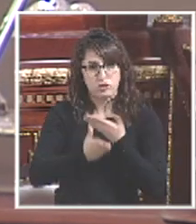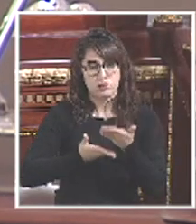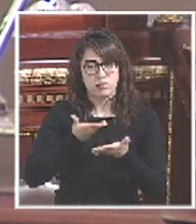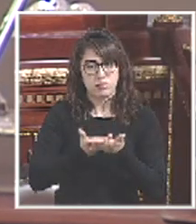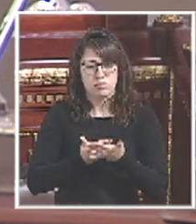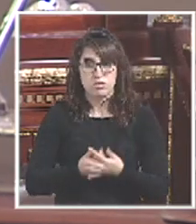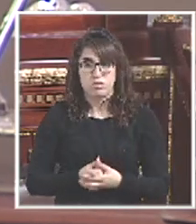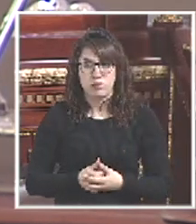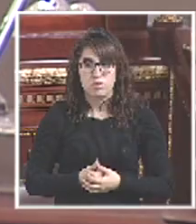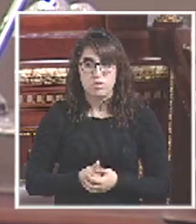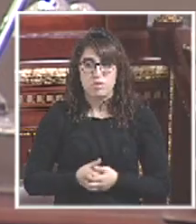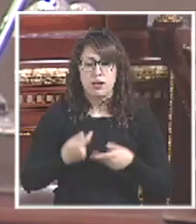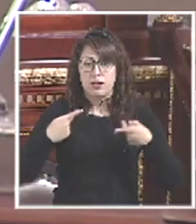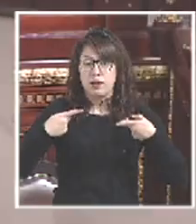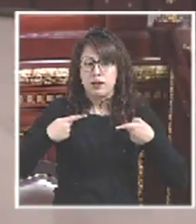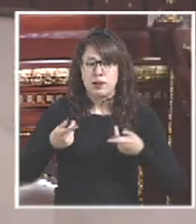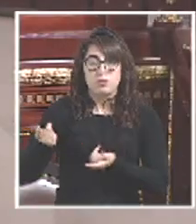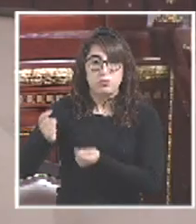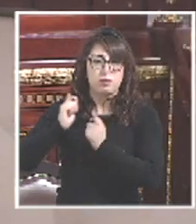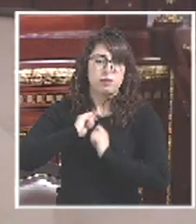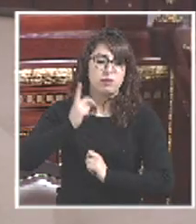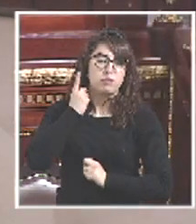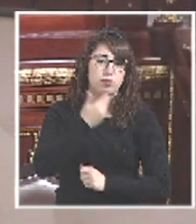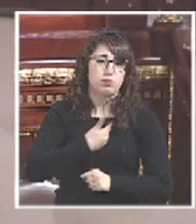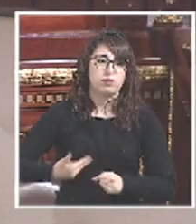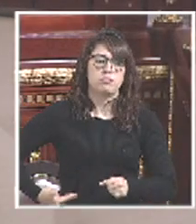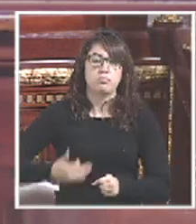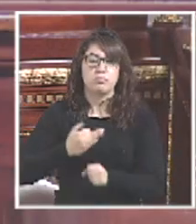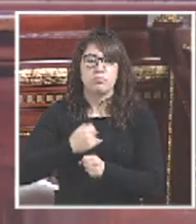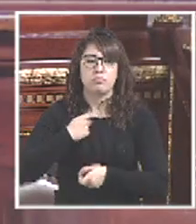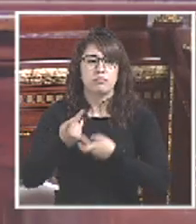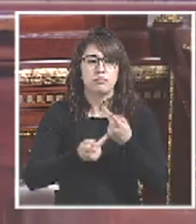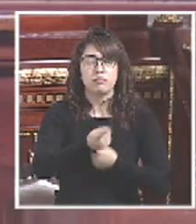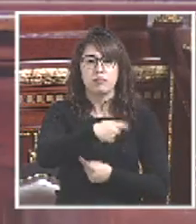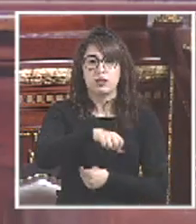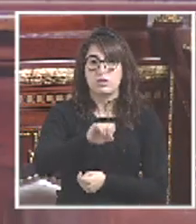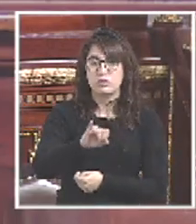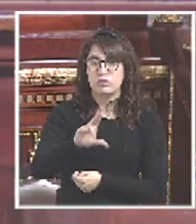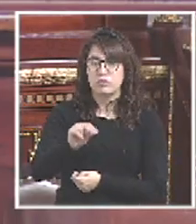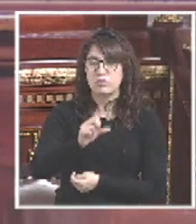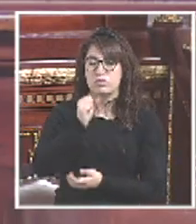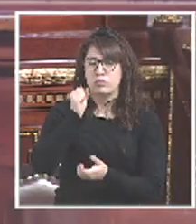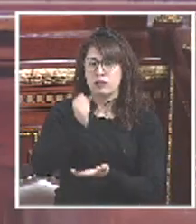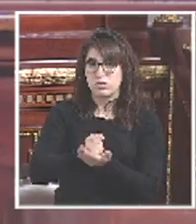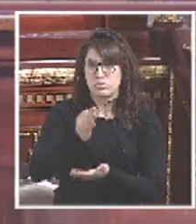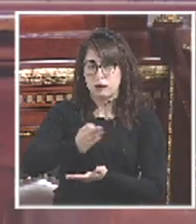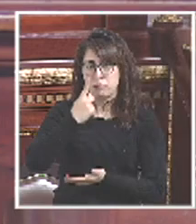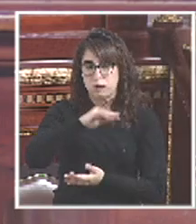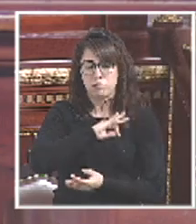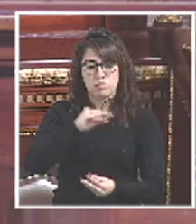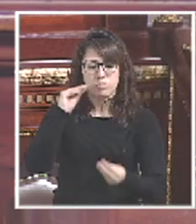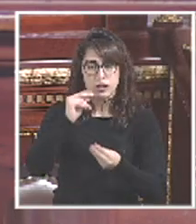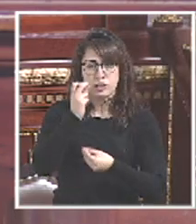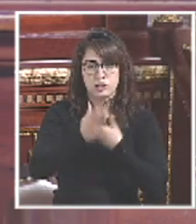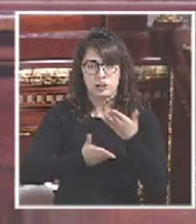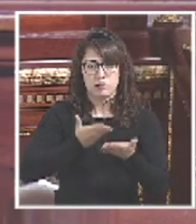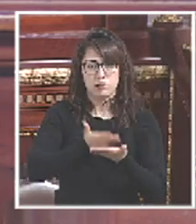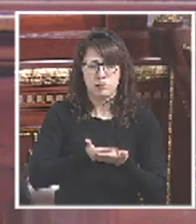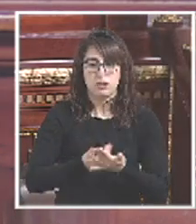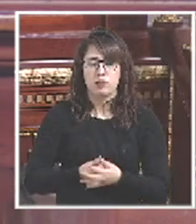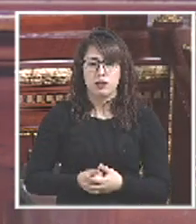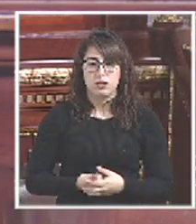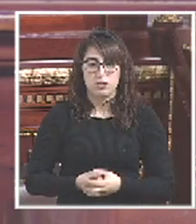proposición a discusión. Por instrucciones de la Presidencia, en votación económica se consulta a la Comisión Permanente si está a favor o en contra de la